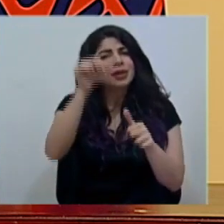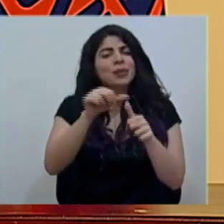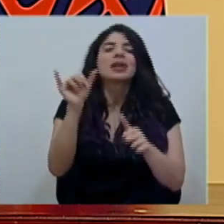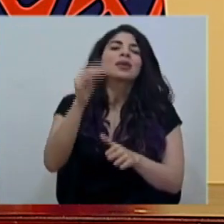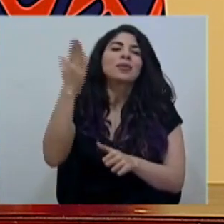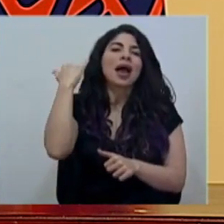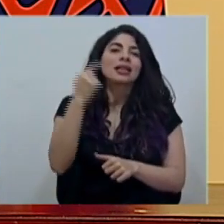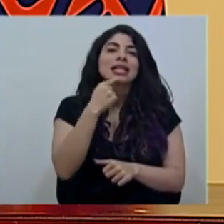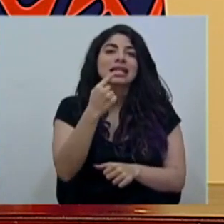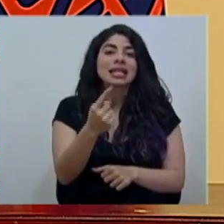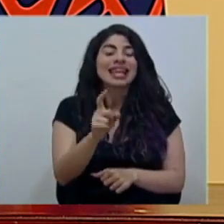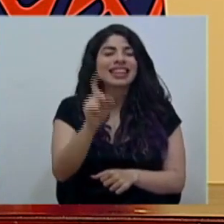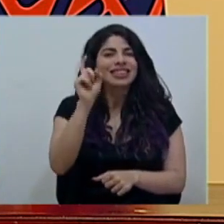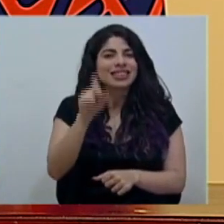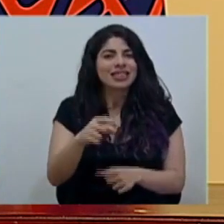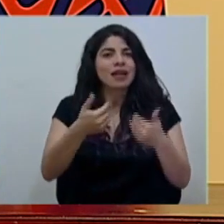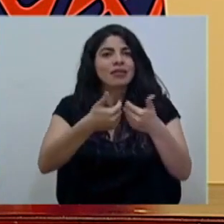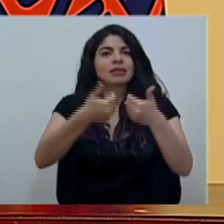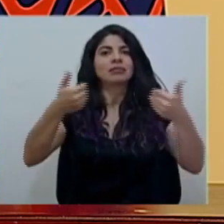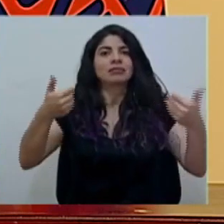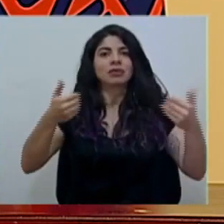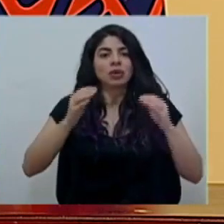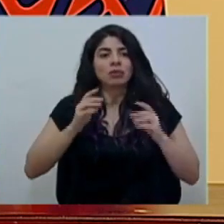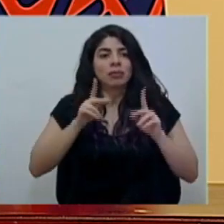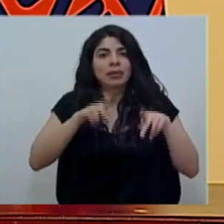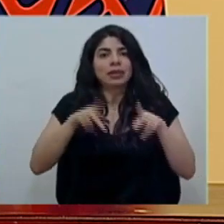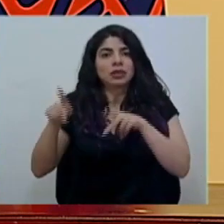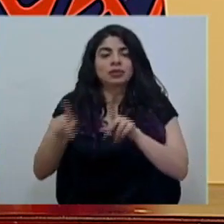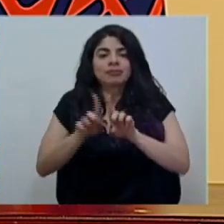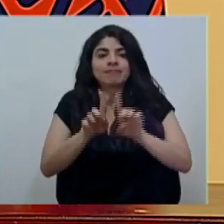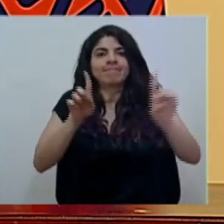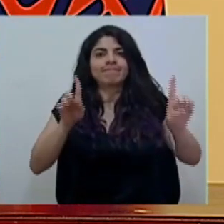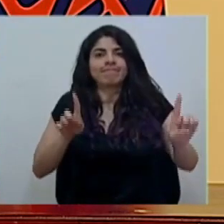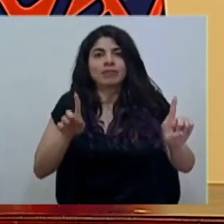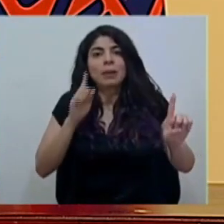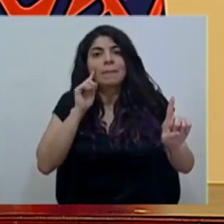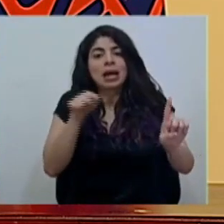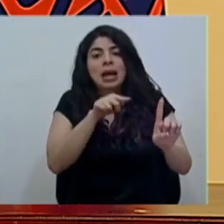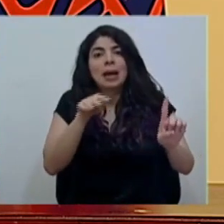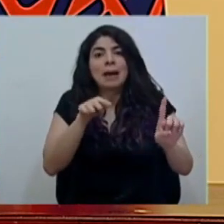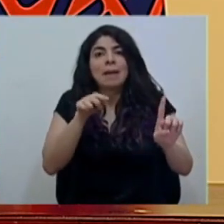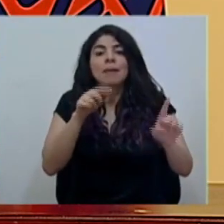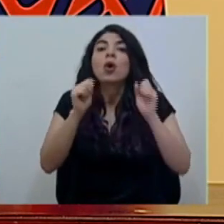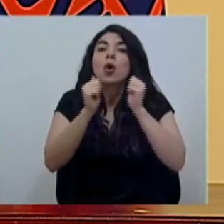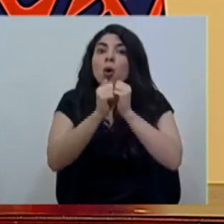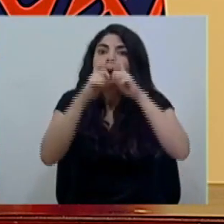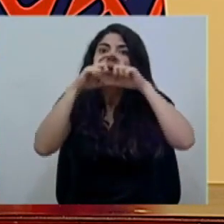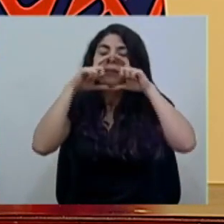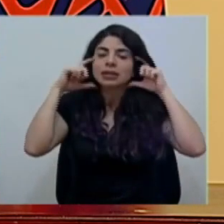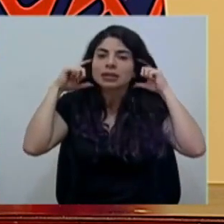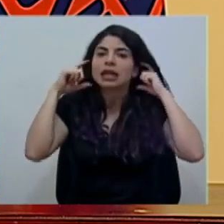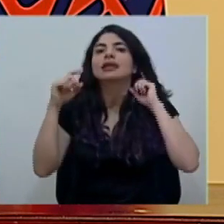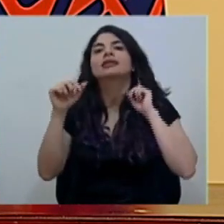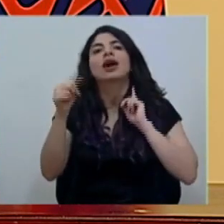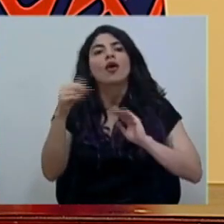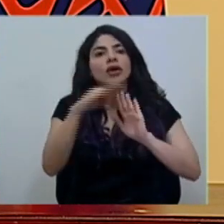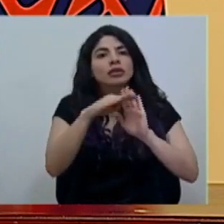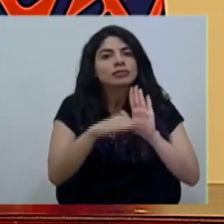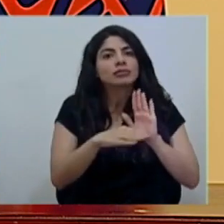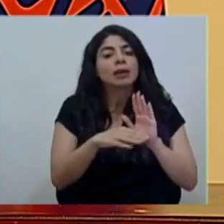inicio, que tenemos que mantener la distancia física para poder disminuir, obviamente, junto con la mascarilla y todas las demás medidas,